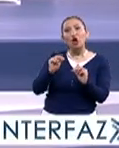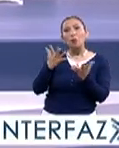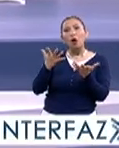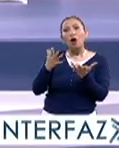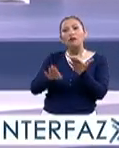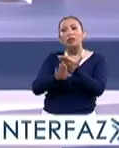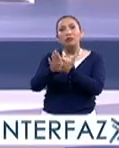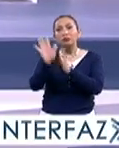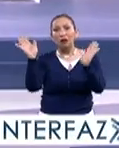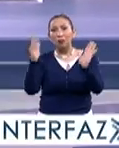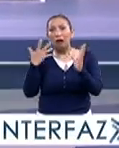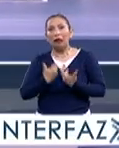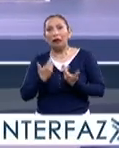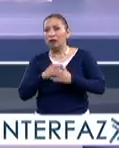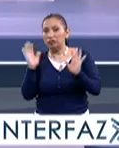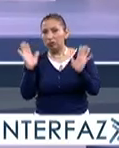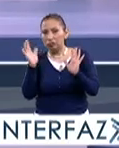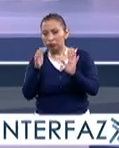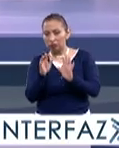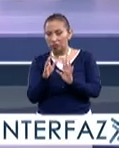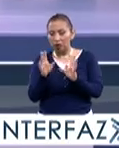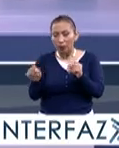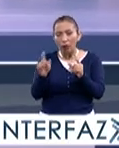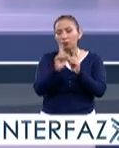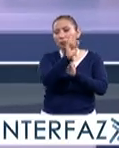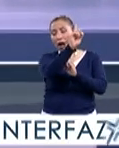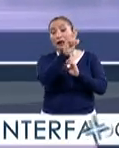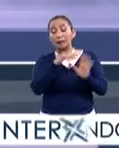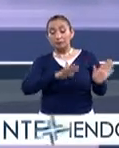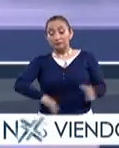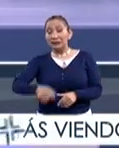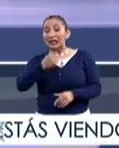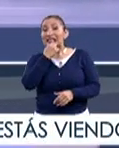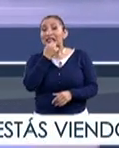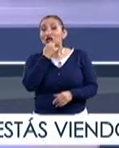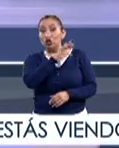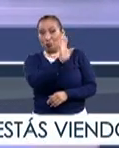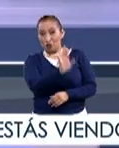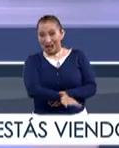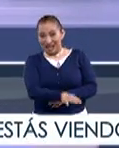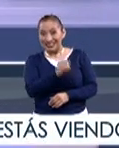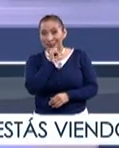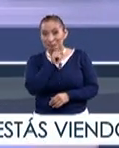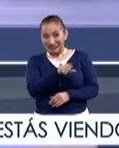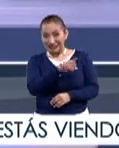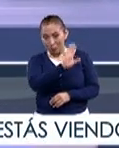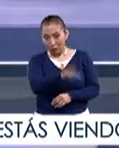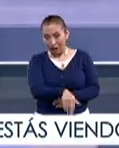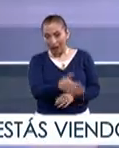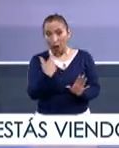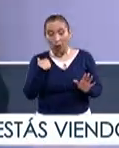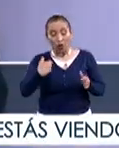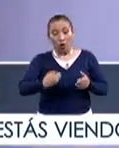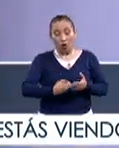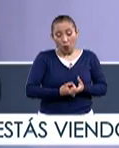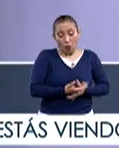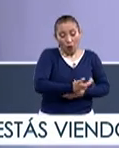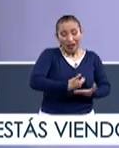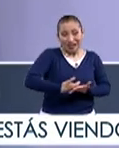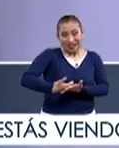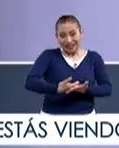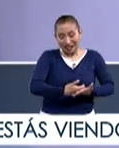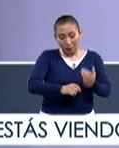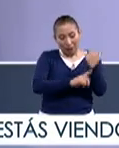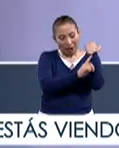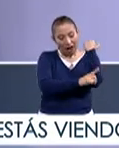el asunto. Y los niños que morían antes de nacer, o sea,